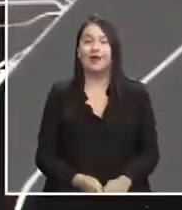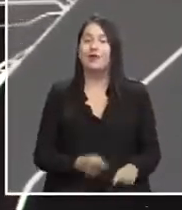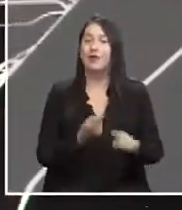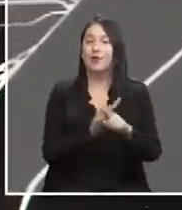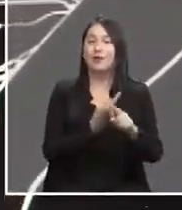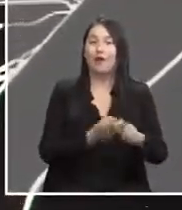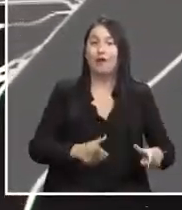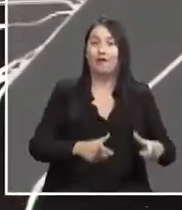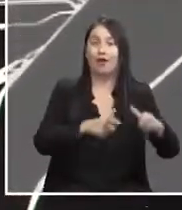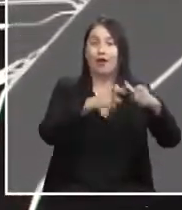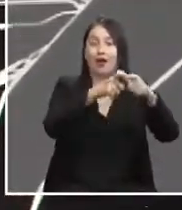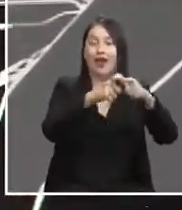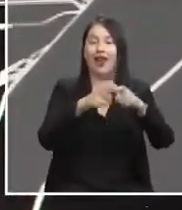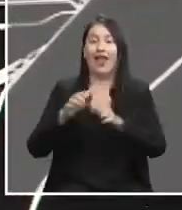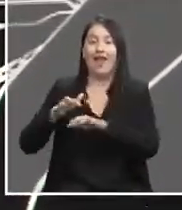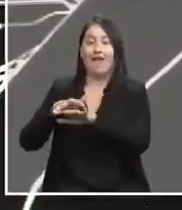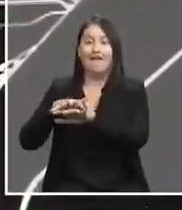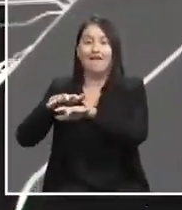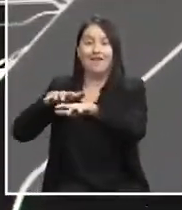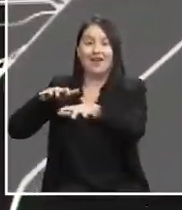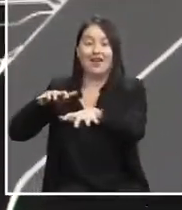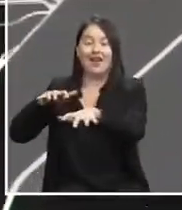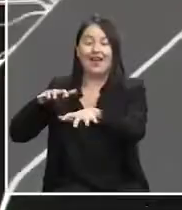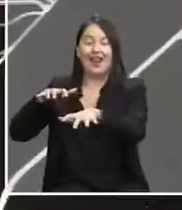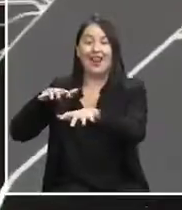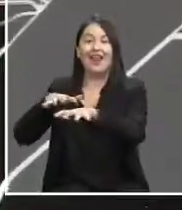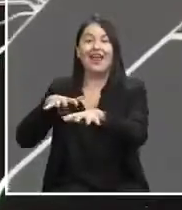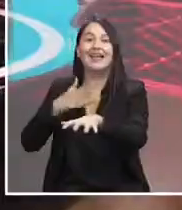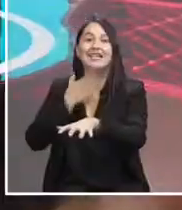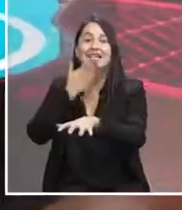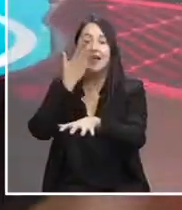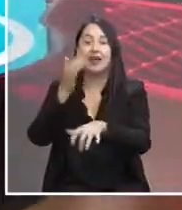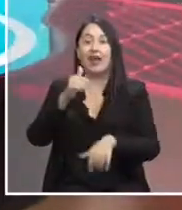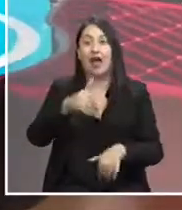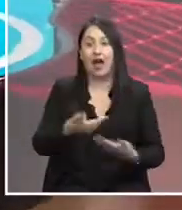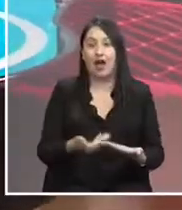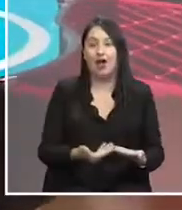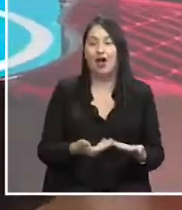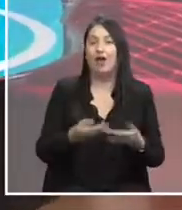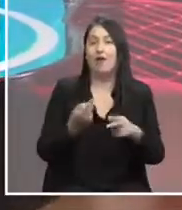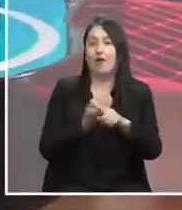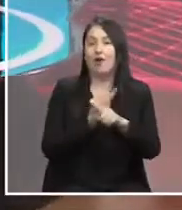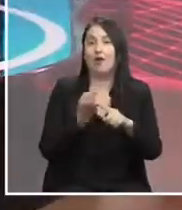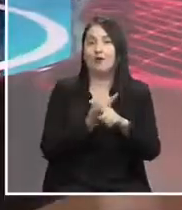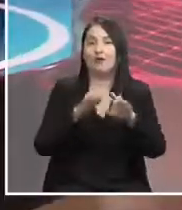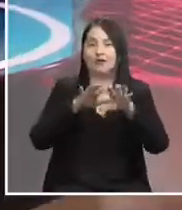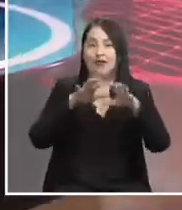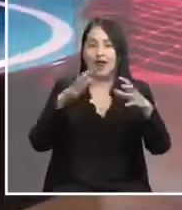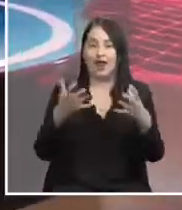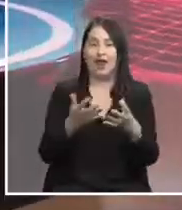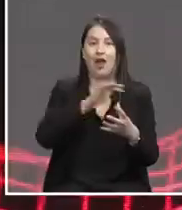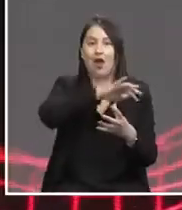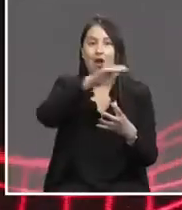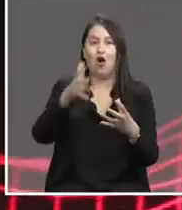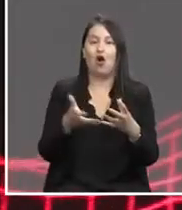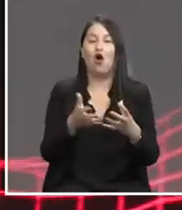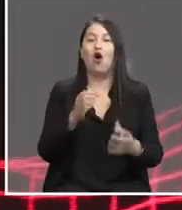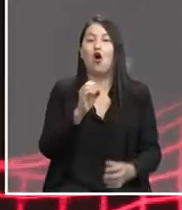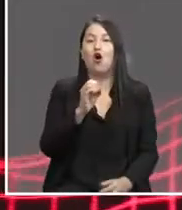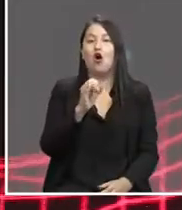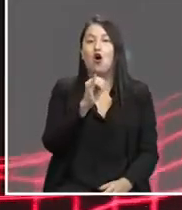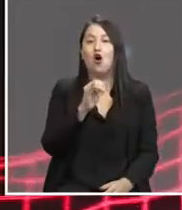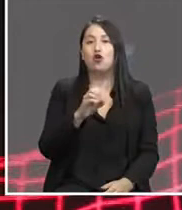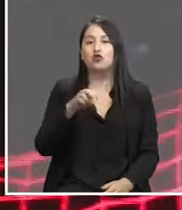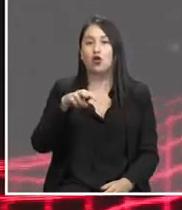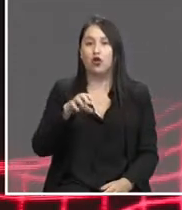hemos hablado de glaciares y ahora vamos a hablar de la capa de ozono. Y quiero aprovechar de darle la bienvenida a una gran